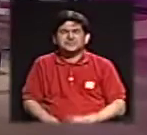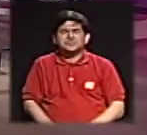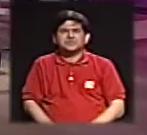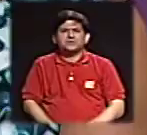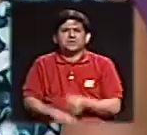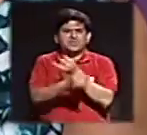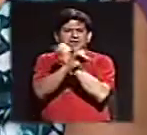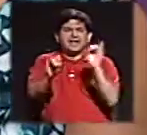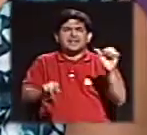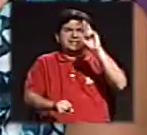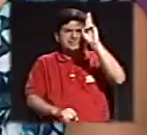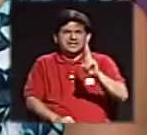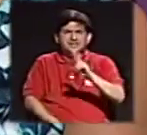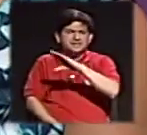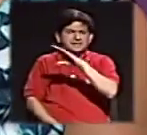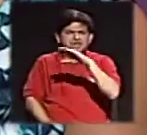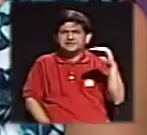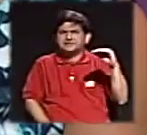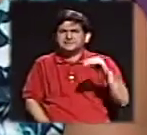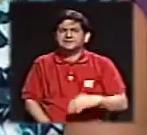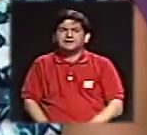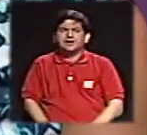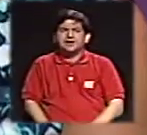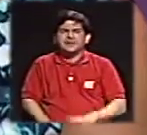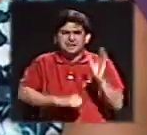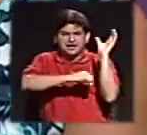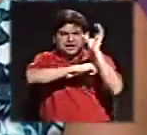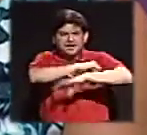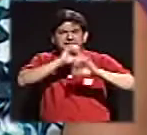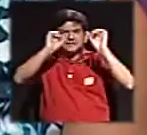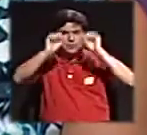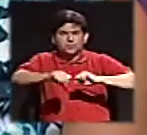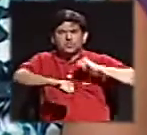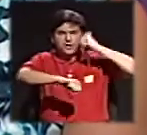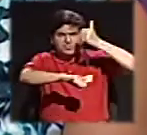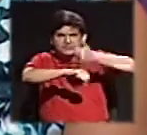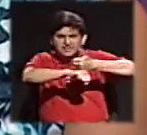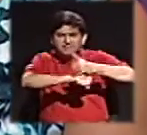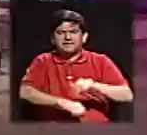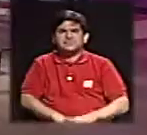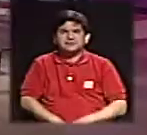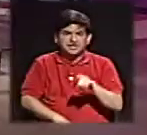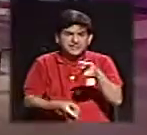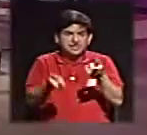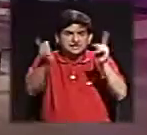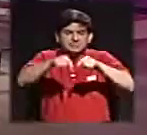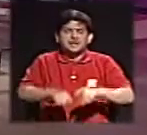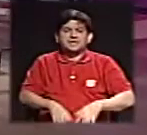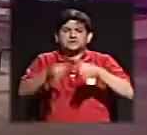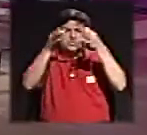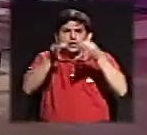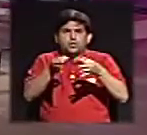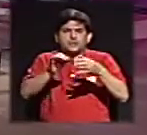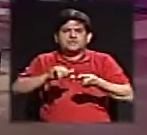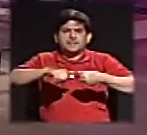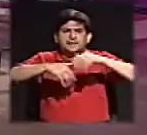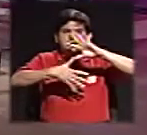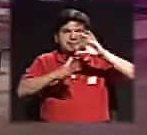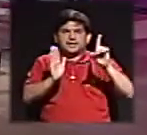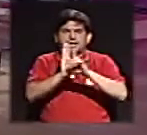soberanía costarricense y las sanciones que le ha puesto la Corte Interamericana de Derechos